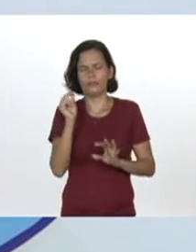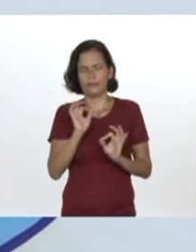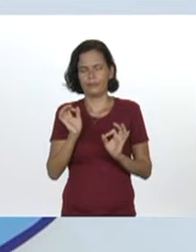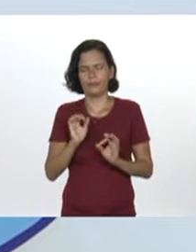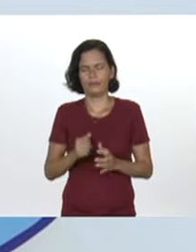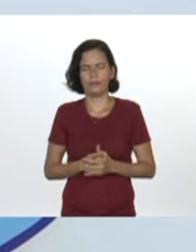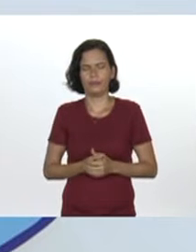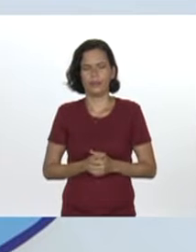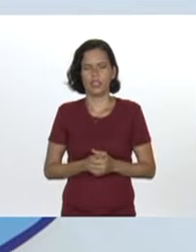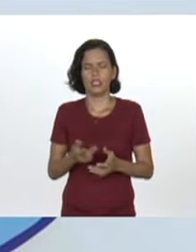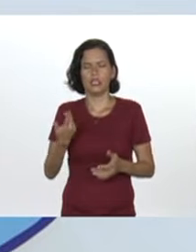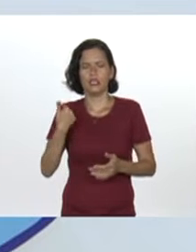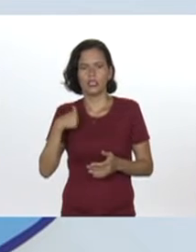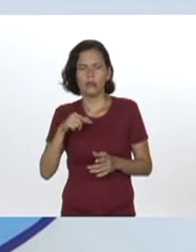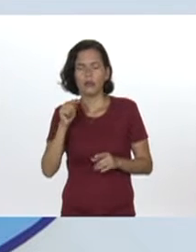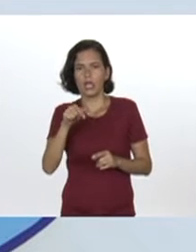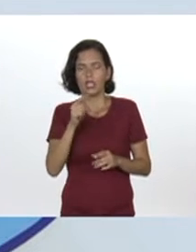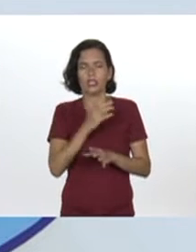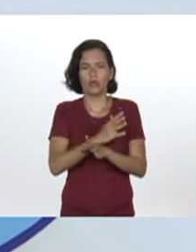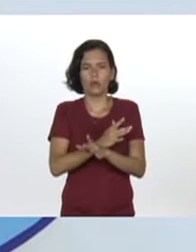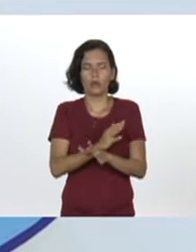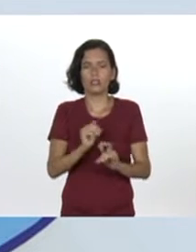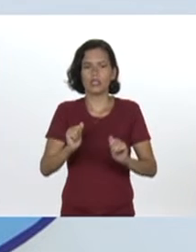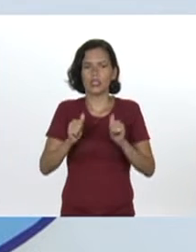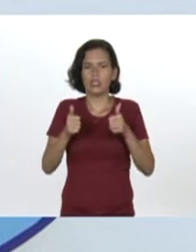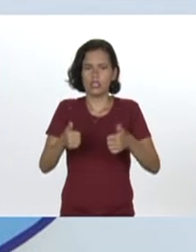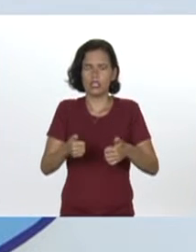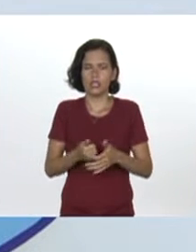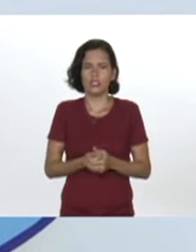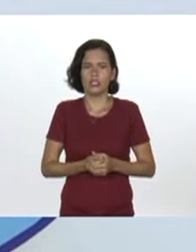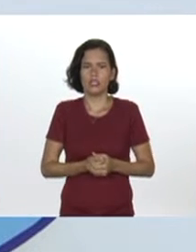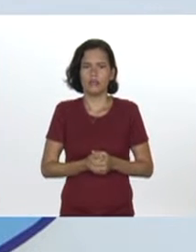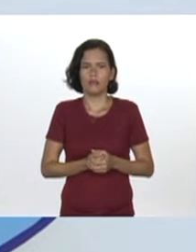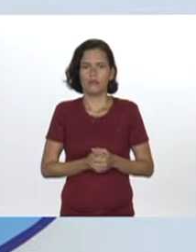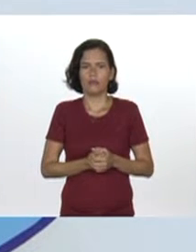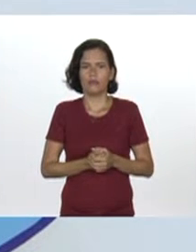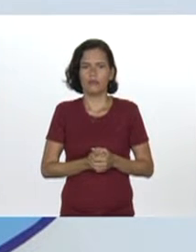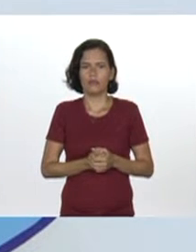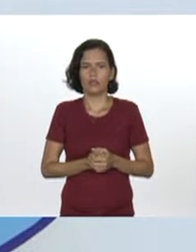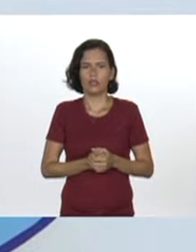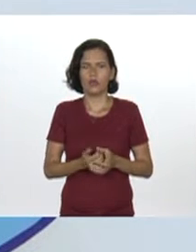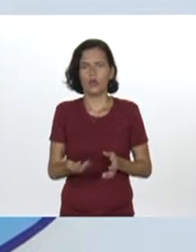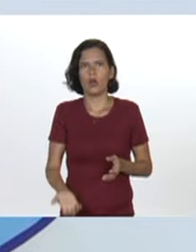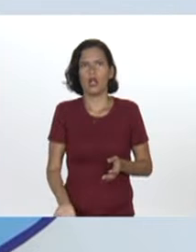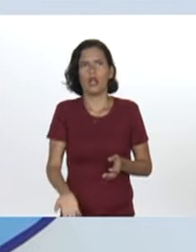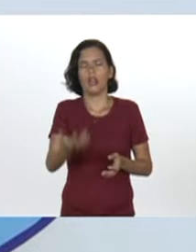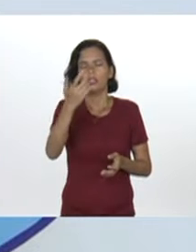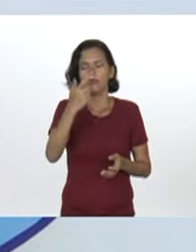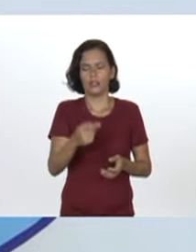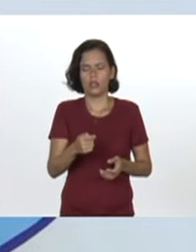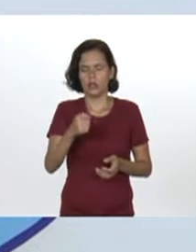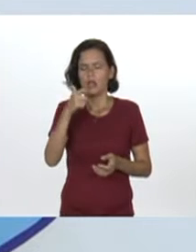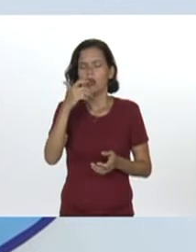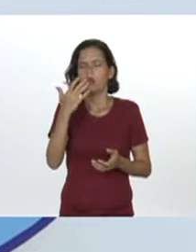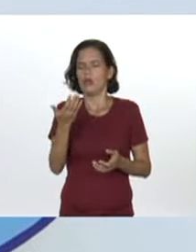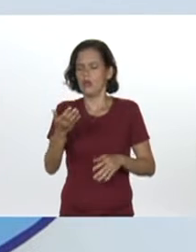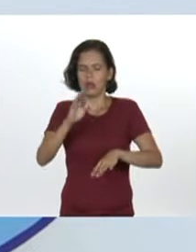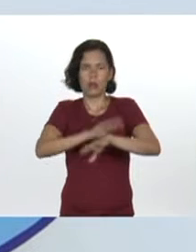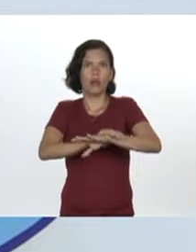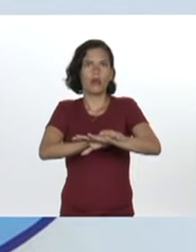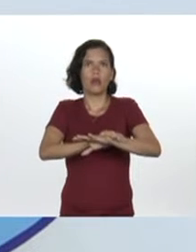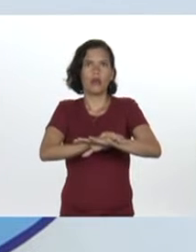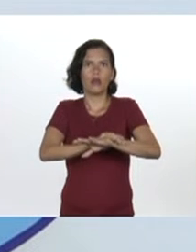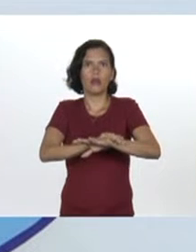modalidad. Tenemos que en esta modalidad se inicia con un lanzamiento de moneda donde tendremos 2